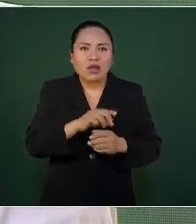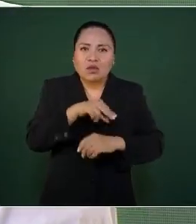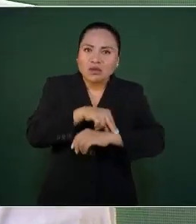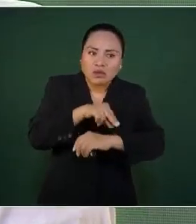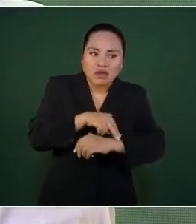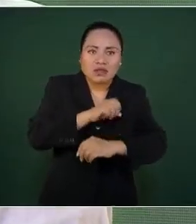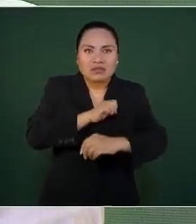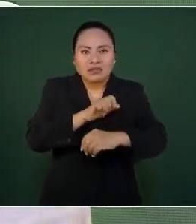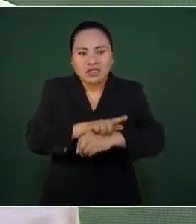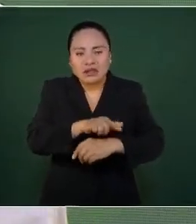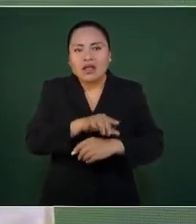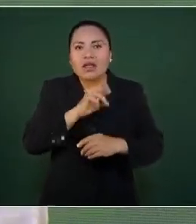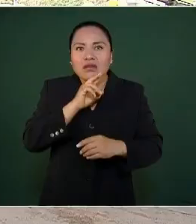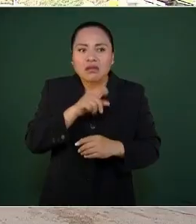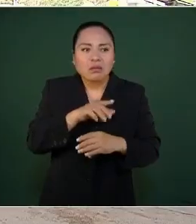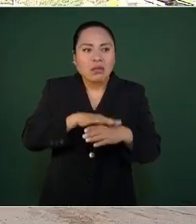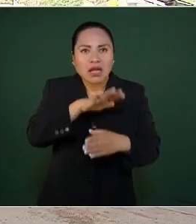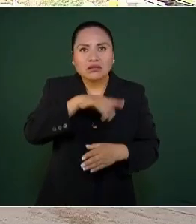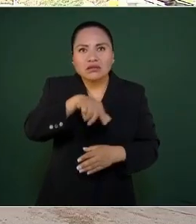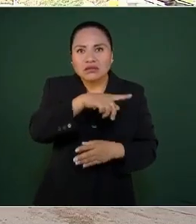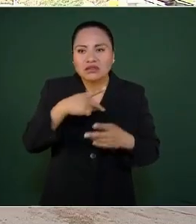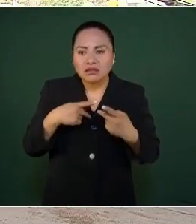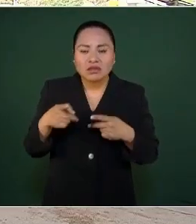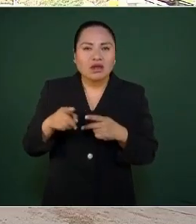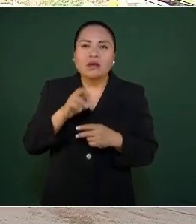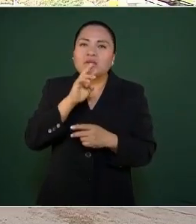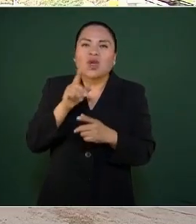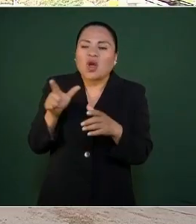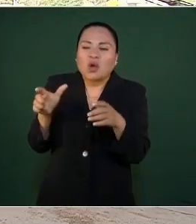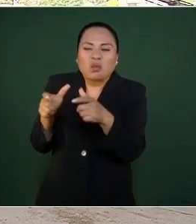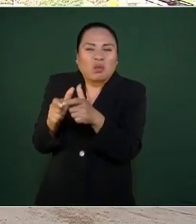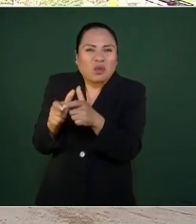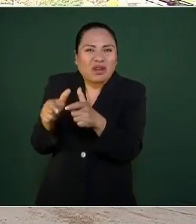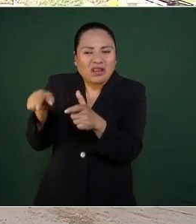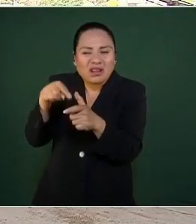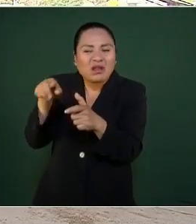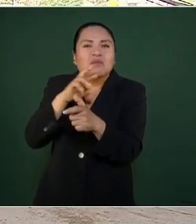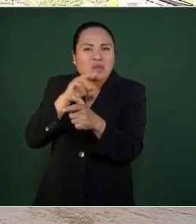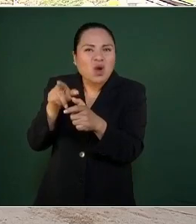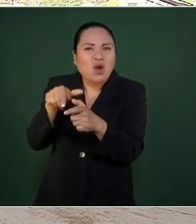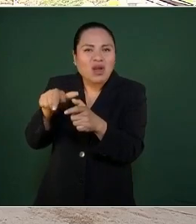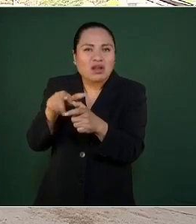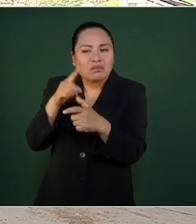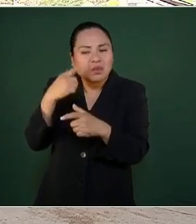y que entre menos especialistas, mejor para ellos.